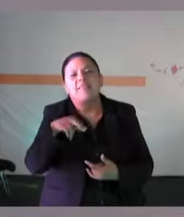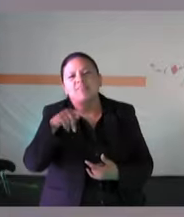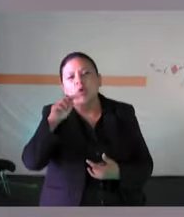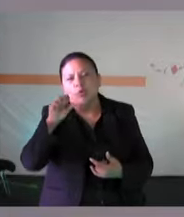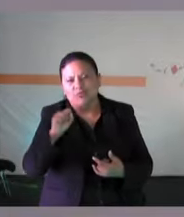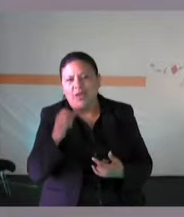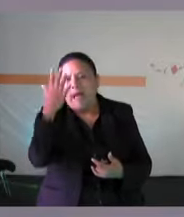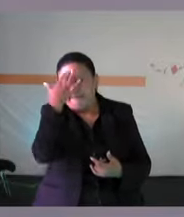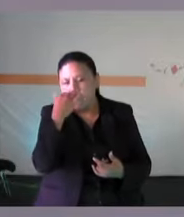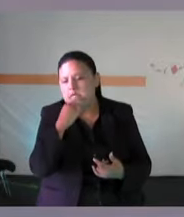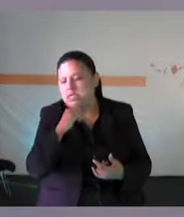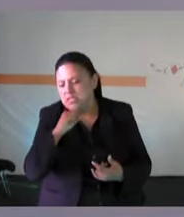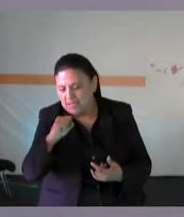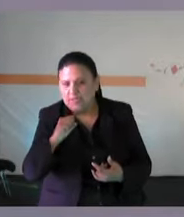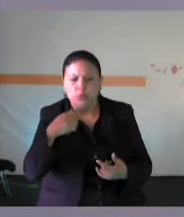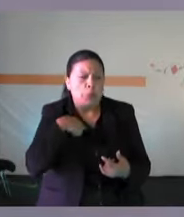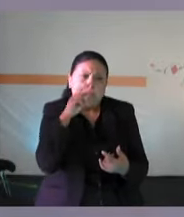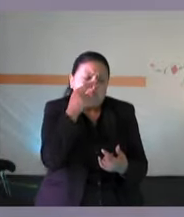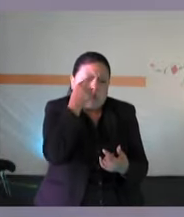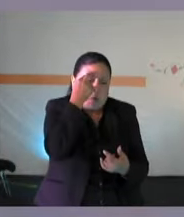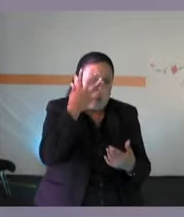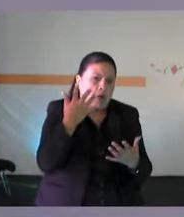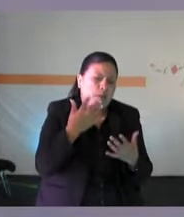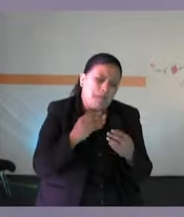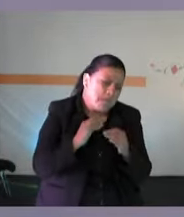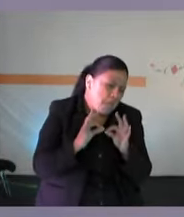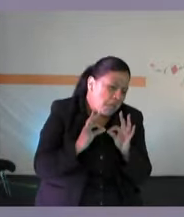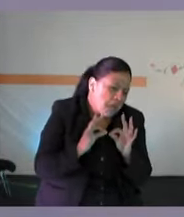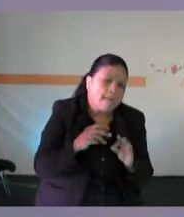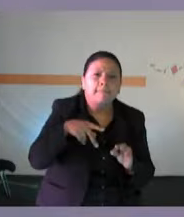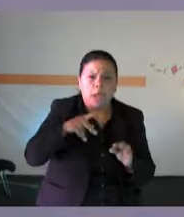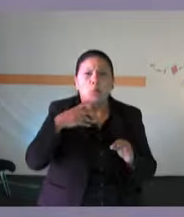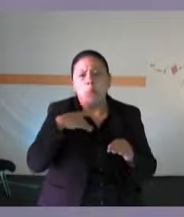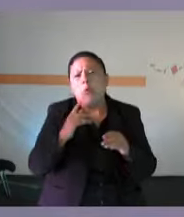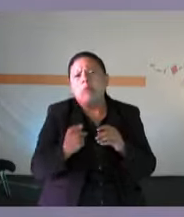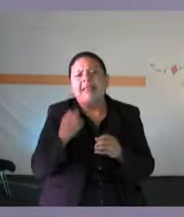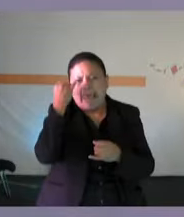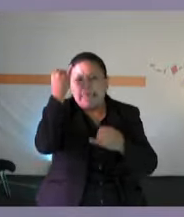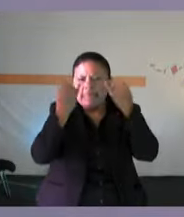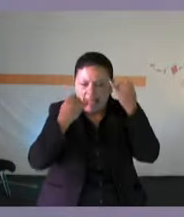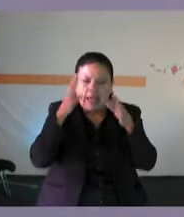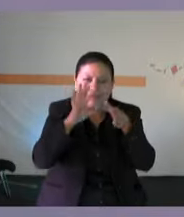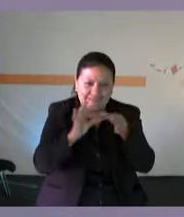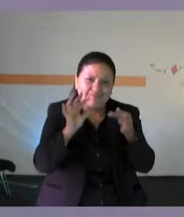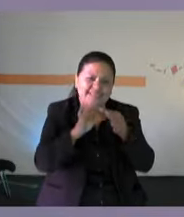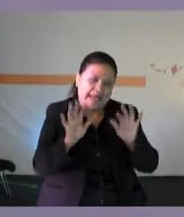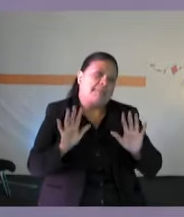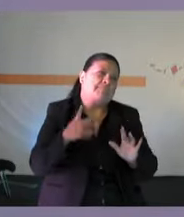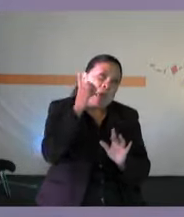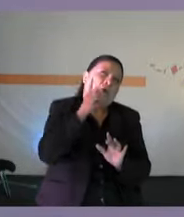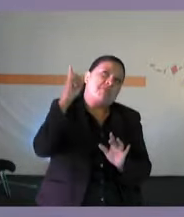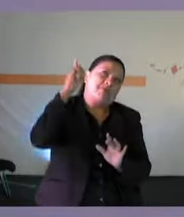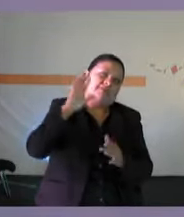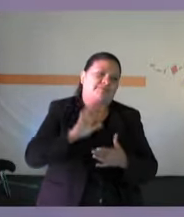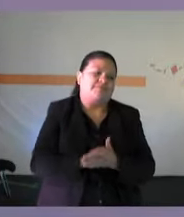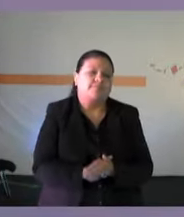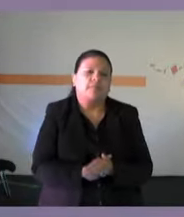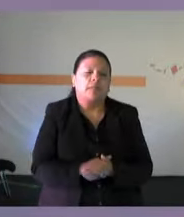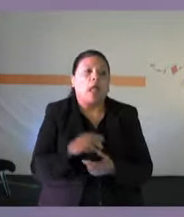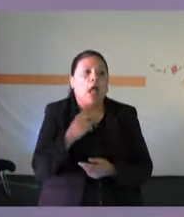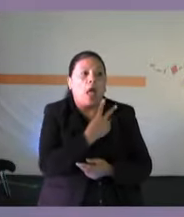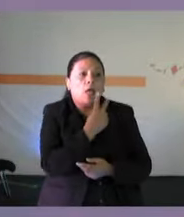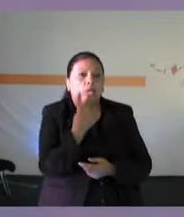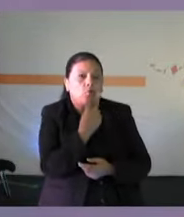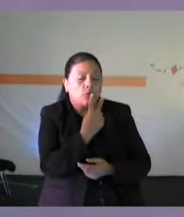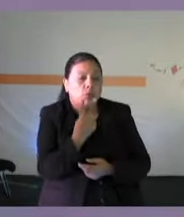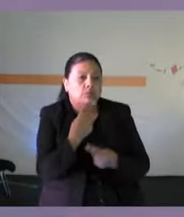decía que, no me acuerdo muy bien, voy a parafrasear a Dios, pero era algo así como que a dos gentes les